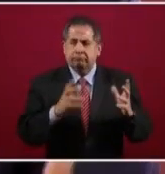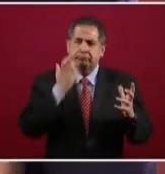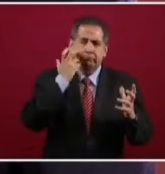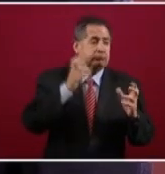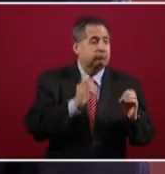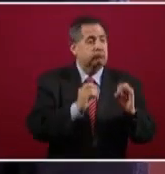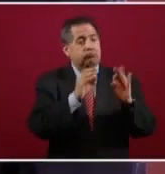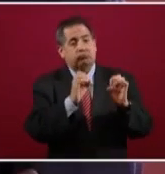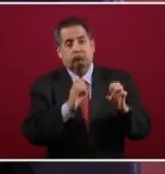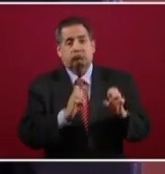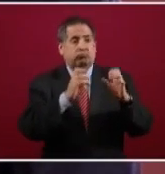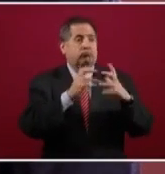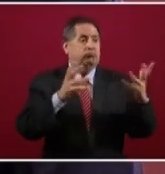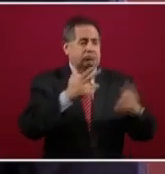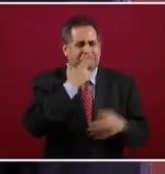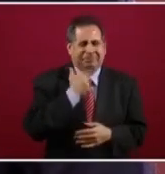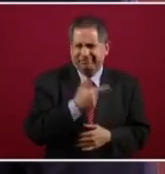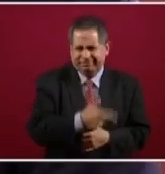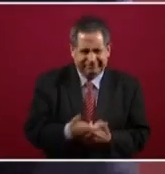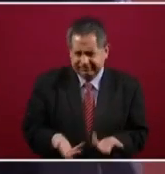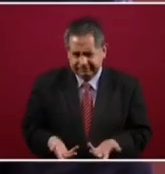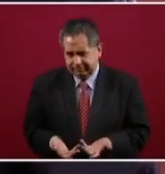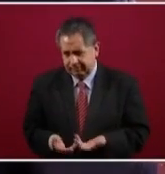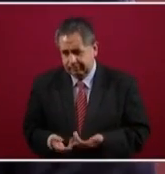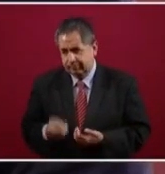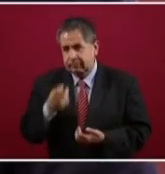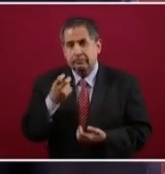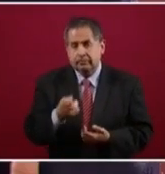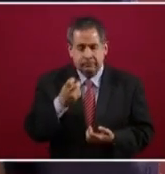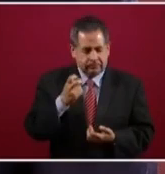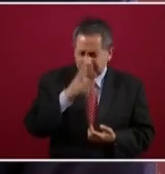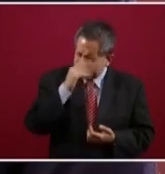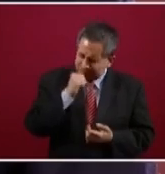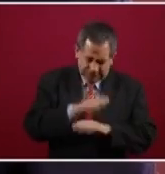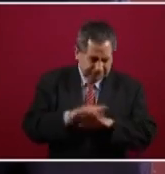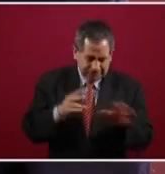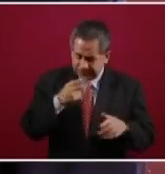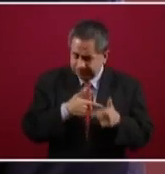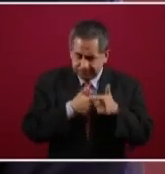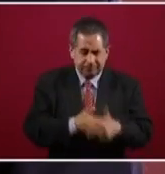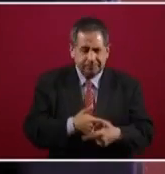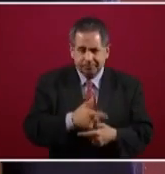aparatos burocráticos inservibles. Eso es lo que no se puede